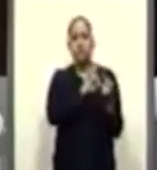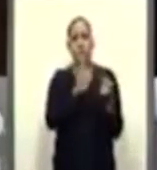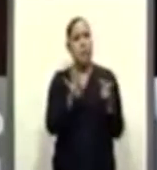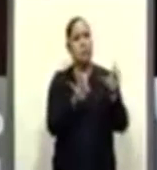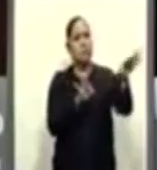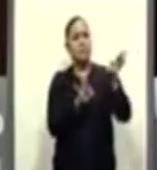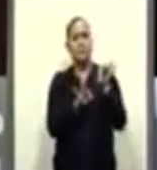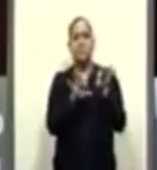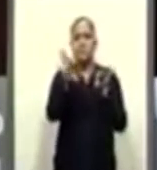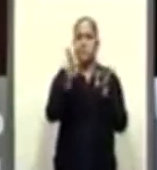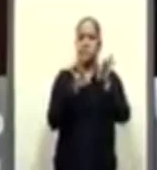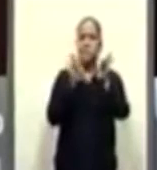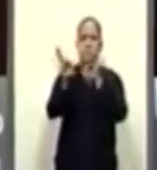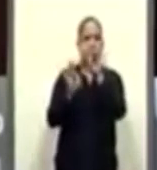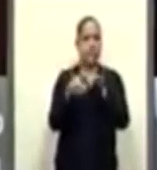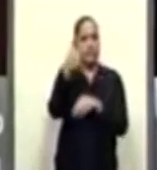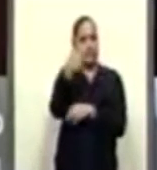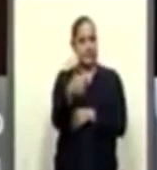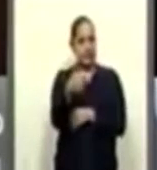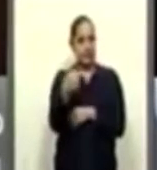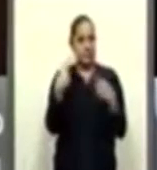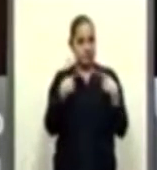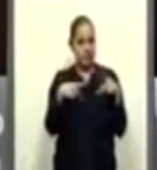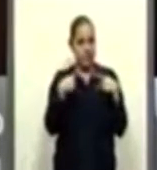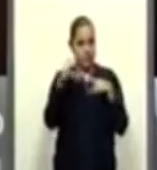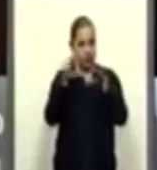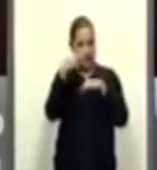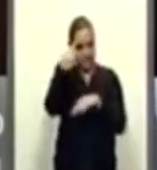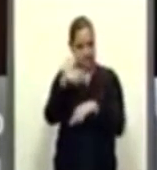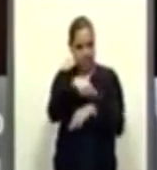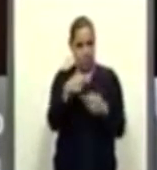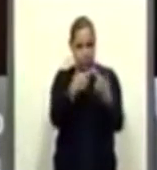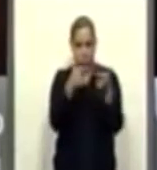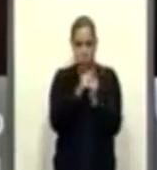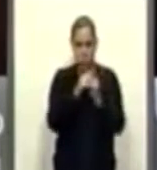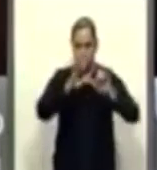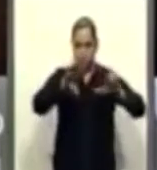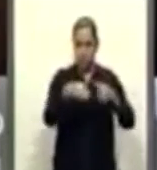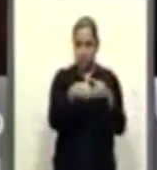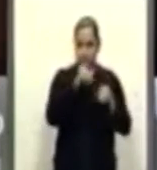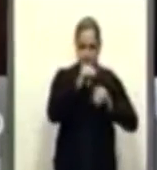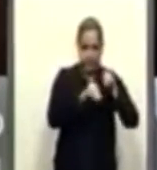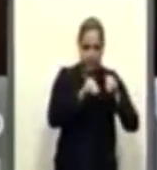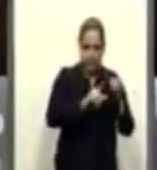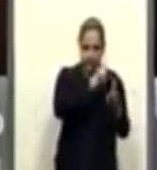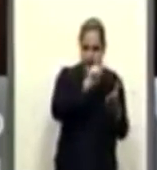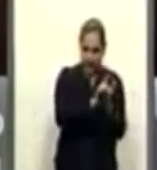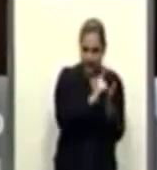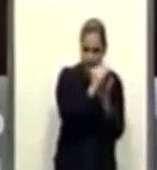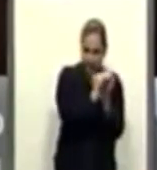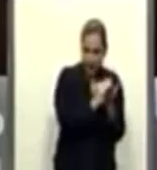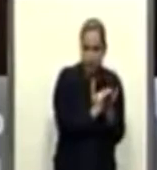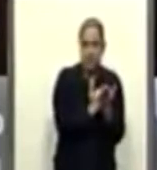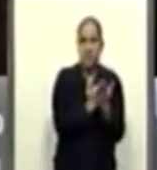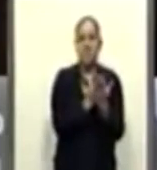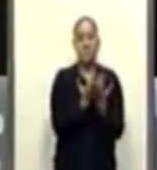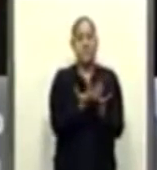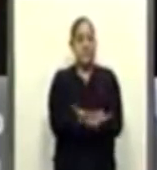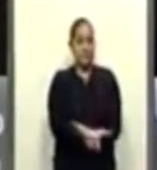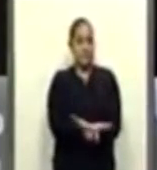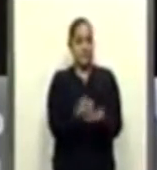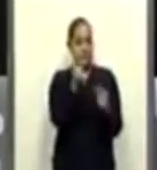uno a 6 integrantes de la Asamblea Constituyente. Lo ideal y lo